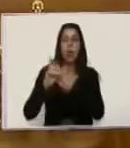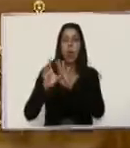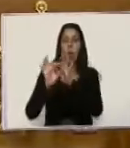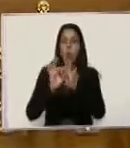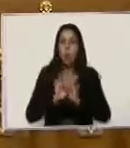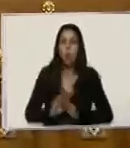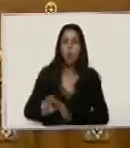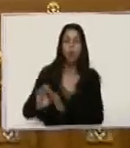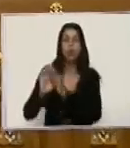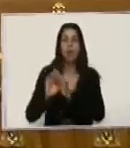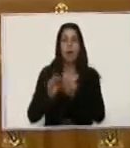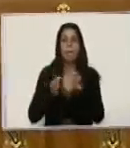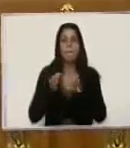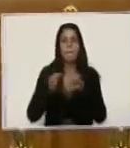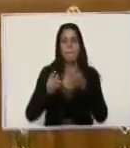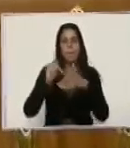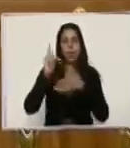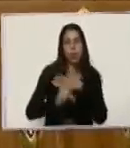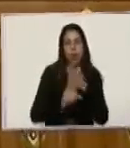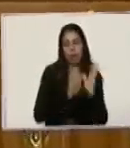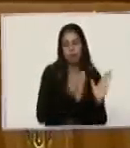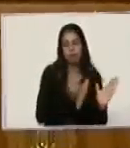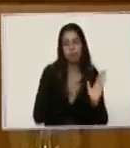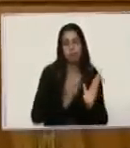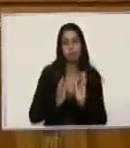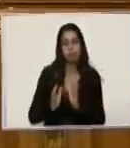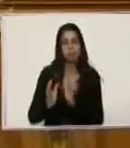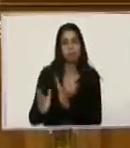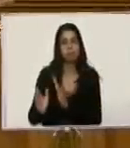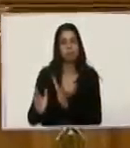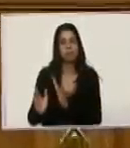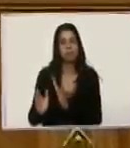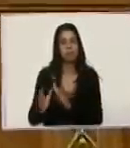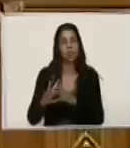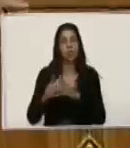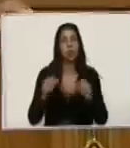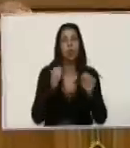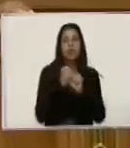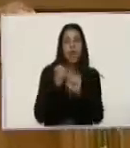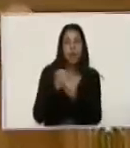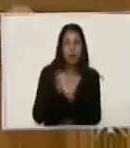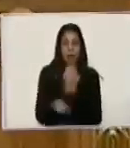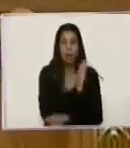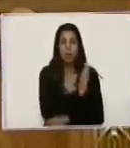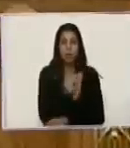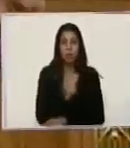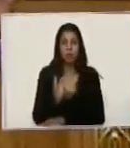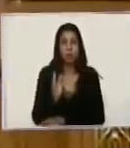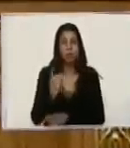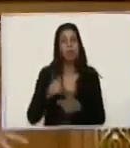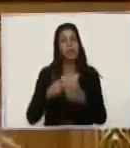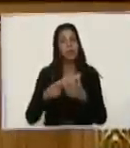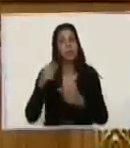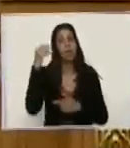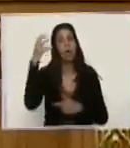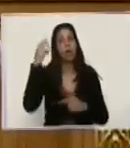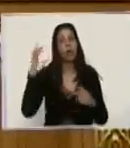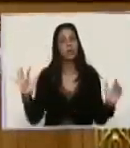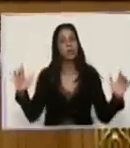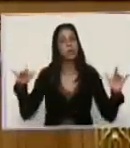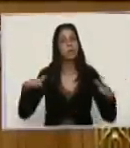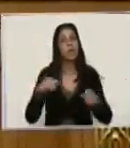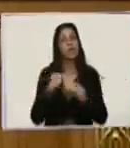unificación programática de toda la clase obrera, y por eso estos congresos, avanzar